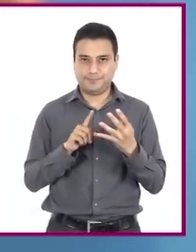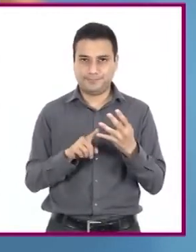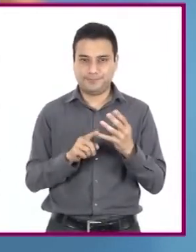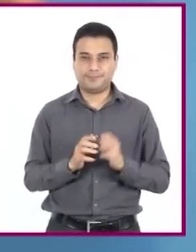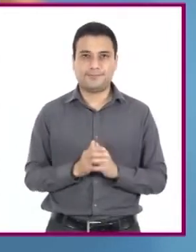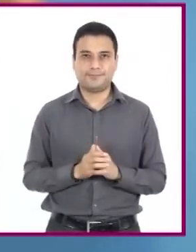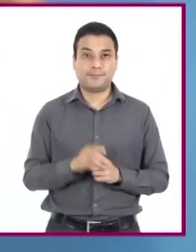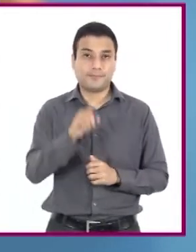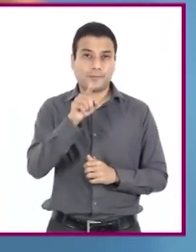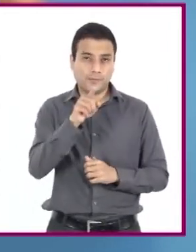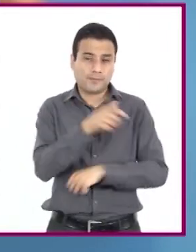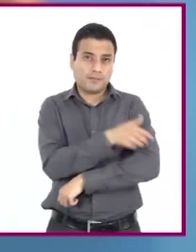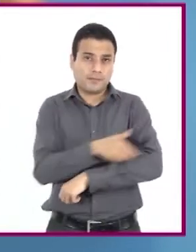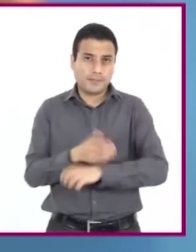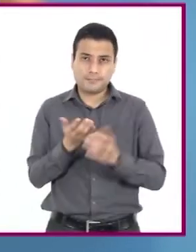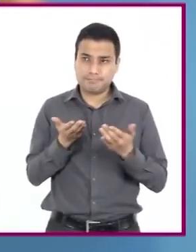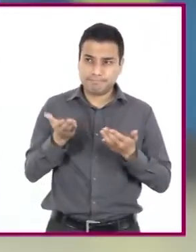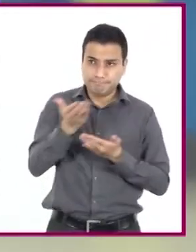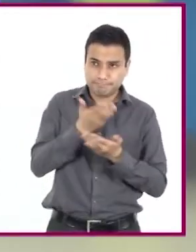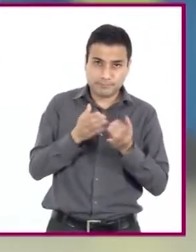la convivencia familiar?